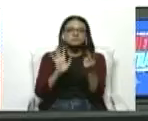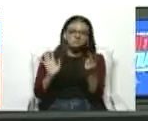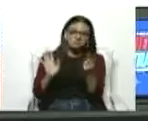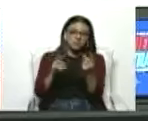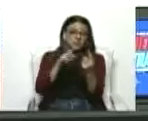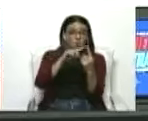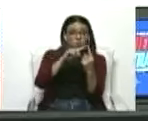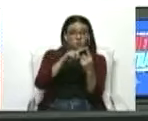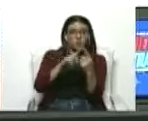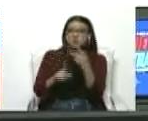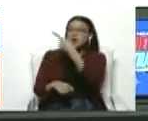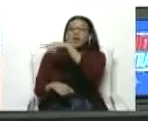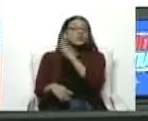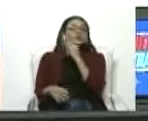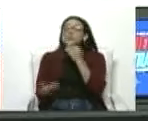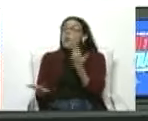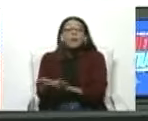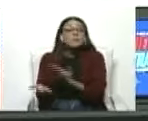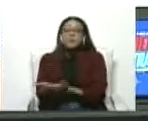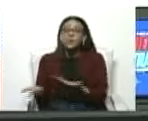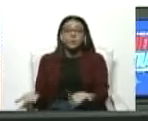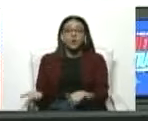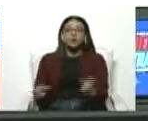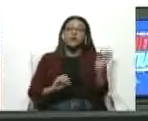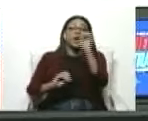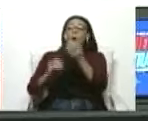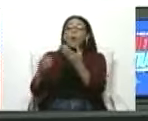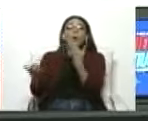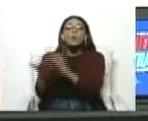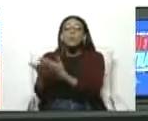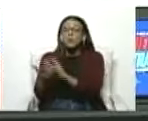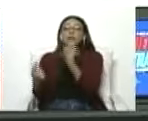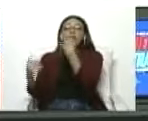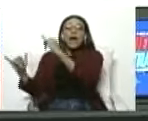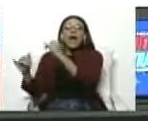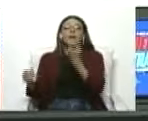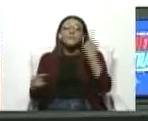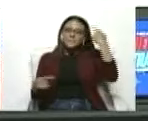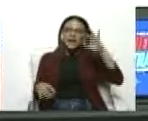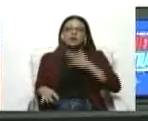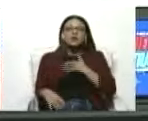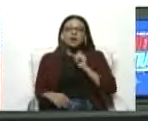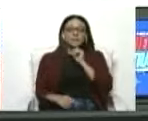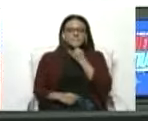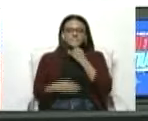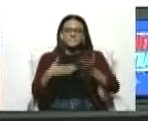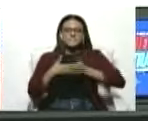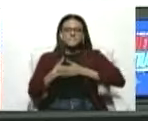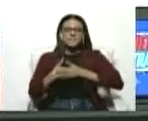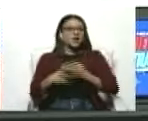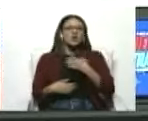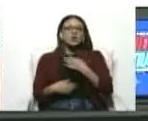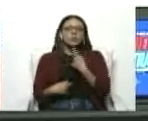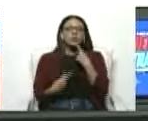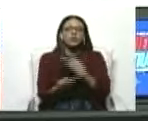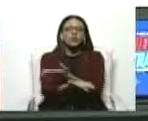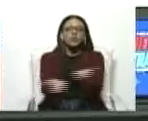Porque no tienen o porque lo tienen y no lo quieren enseñar. Es impresentable.